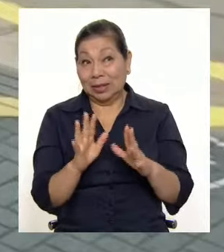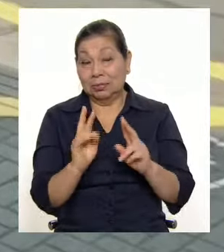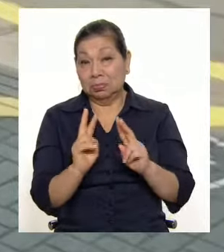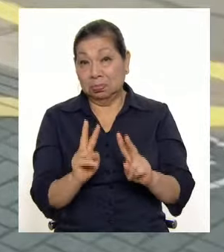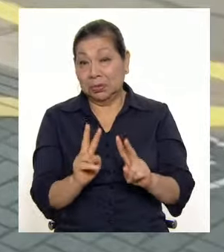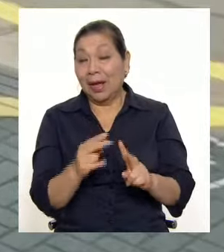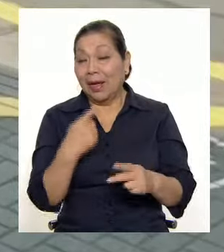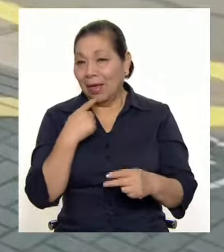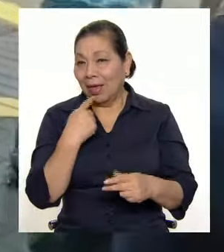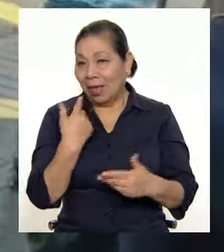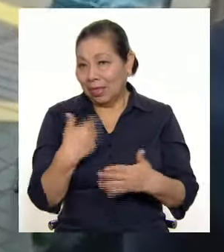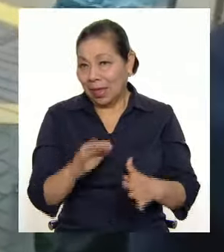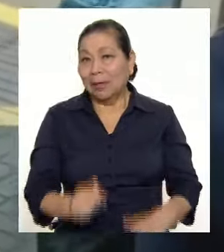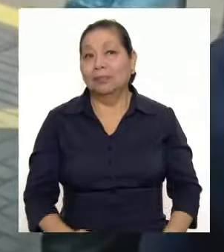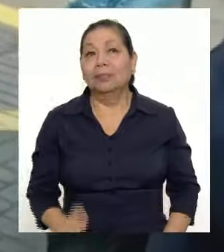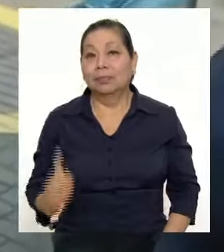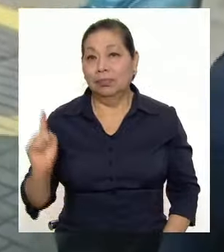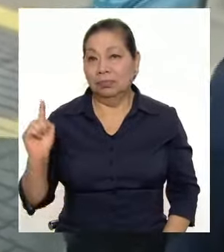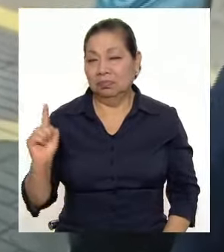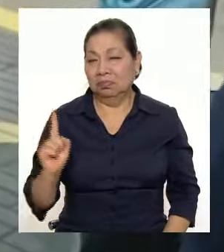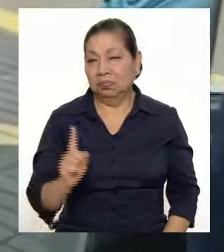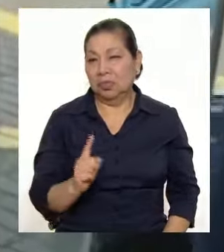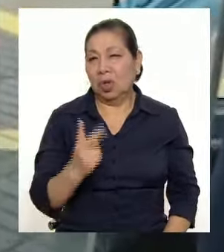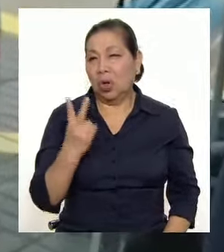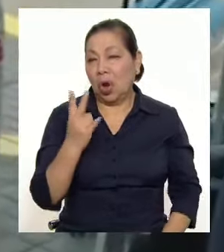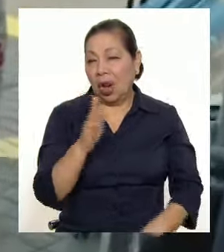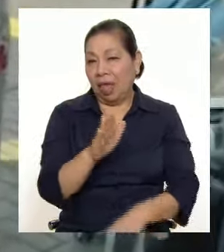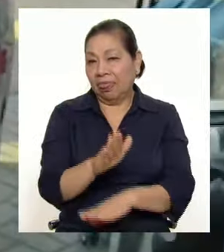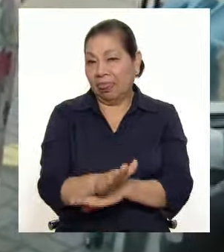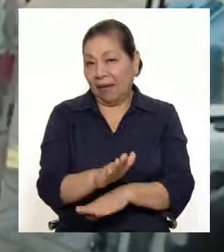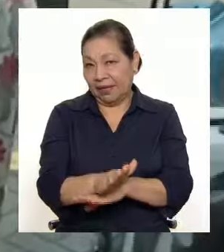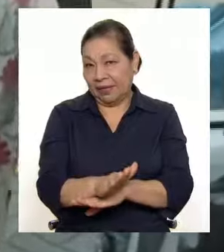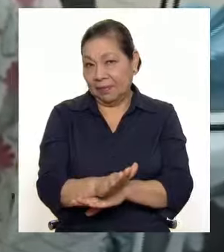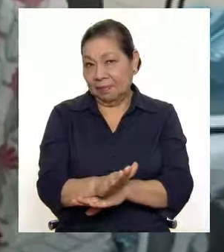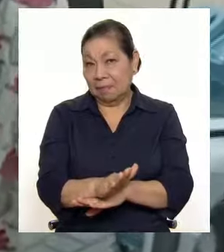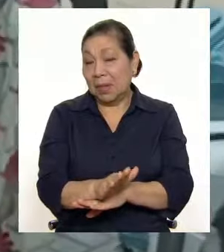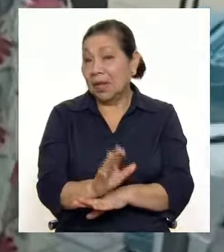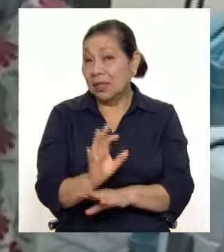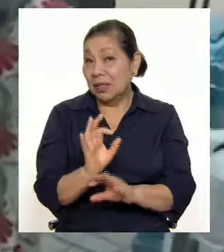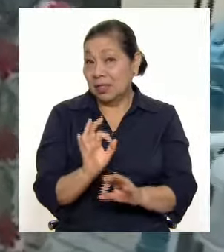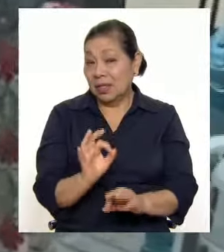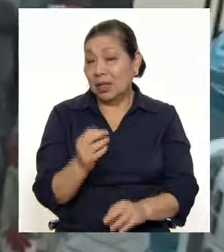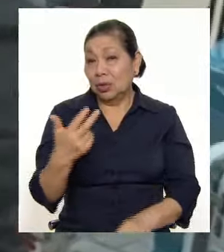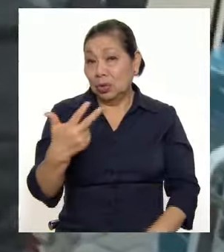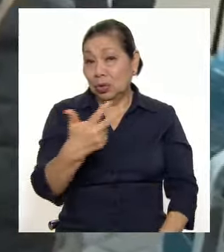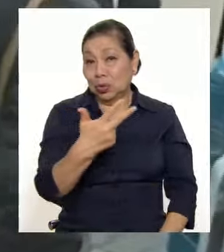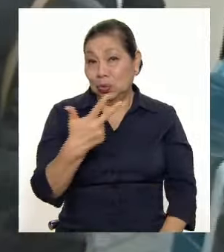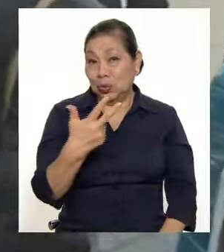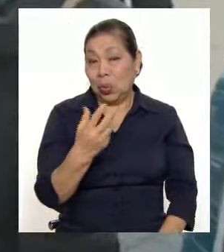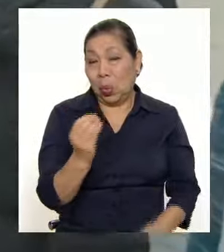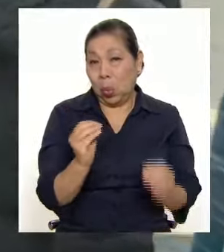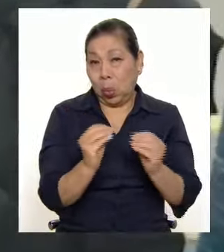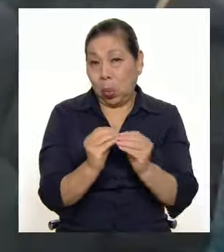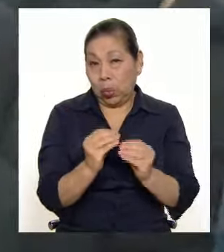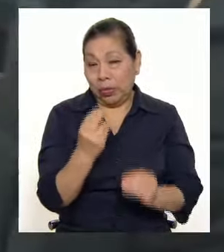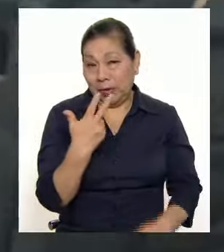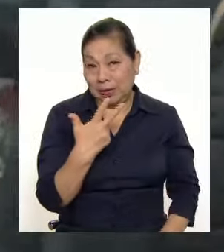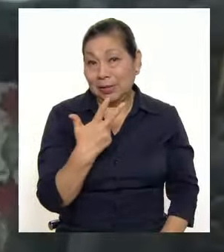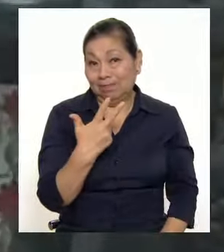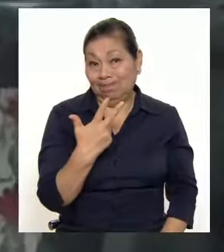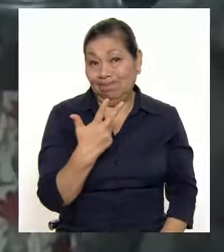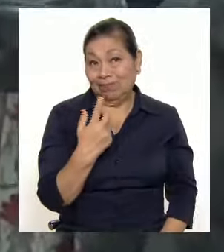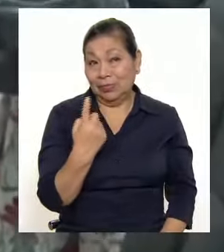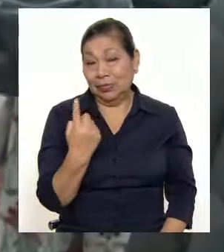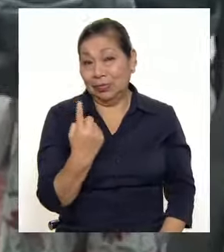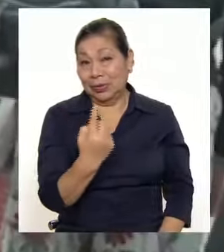bien advertidos. Llegaron alrededor de las 2 de la tarde, siempre los tres juntos, cómplices en